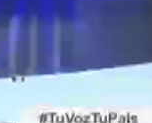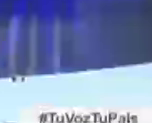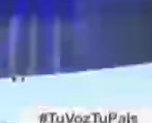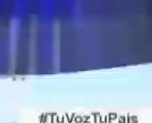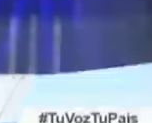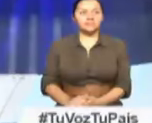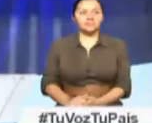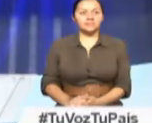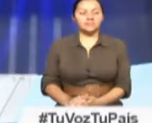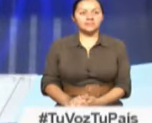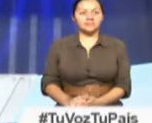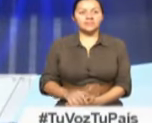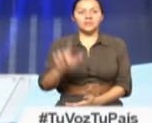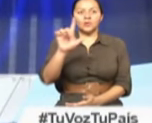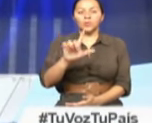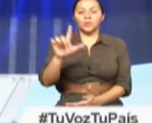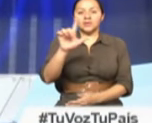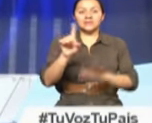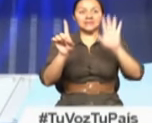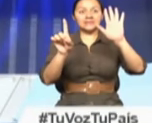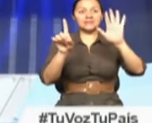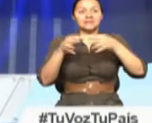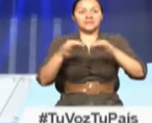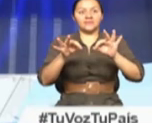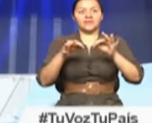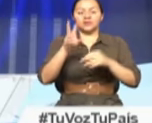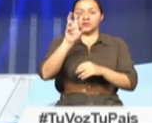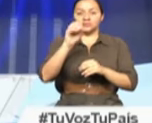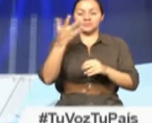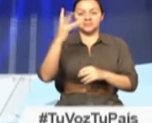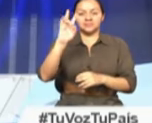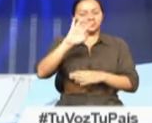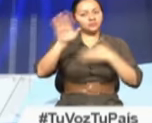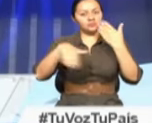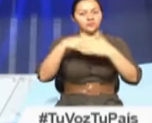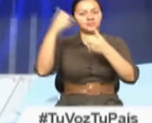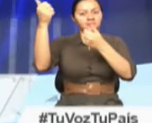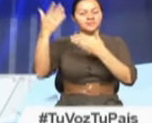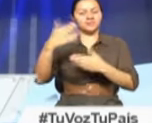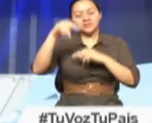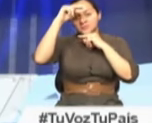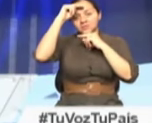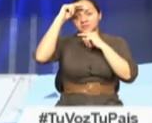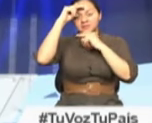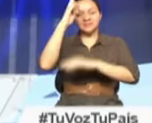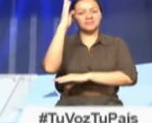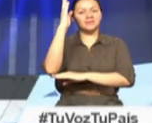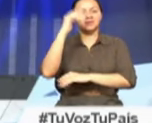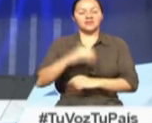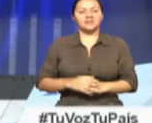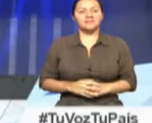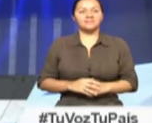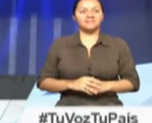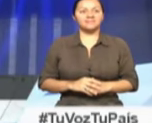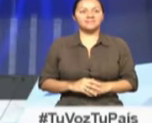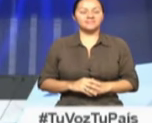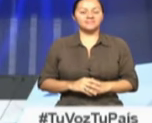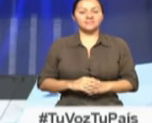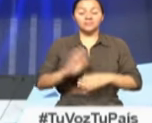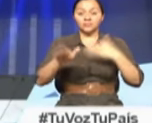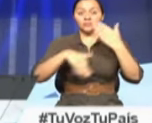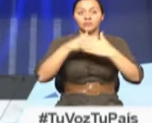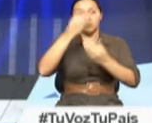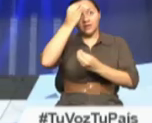Colombia. Lunes 6 de febrero del 2017. Bienvenidas y bienvenidos a la emisión central de Noticiero Ciudadano.